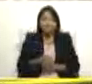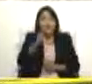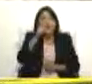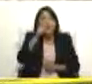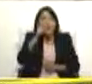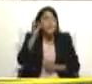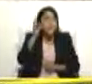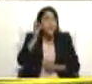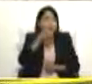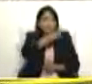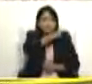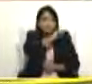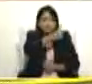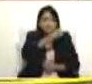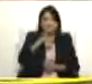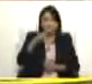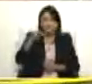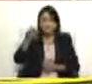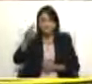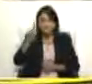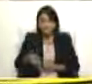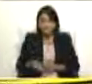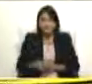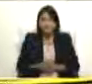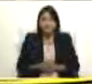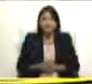rectora Antonieta Estefano,